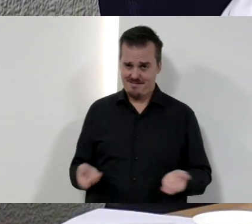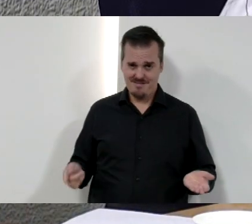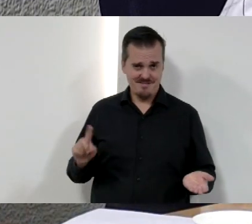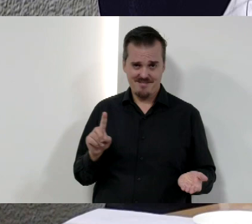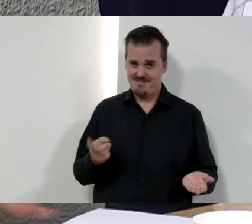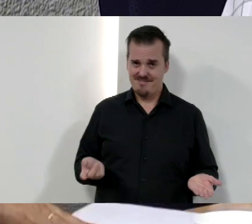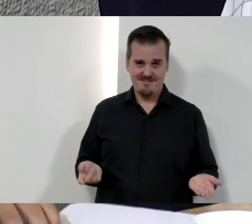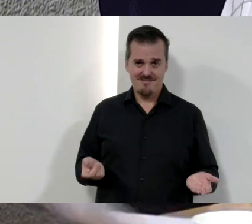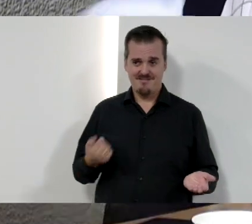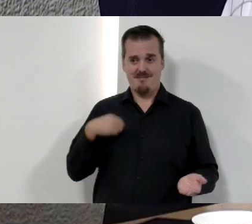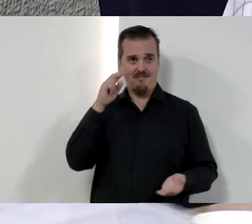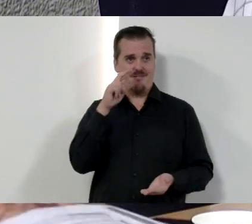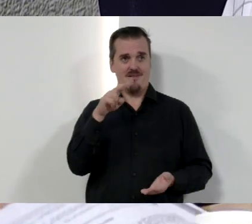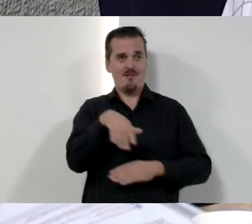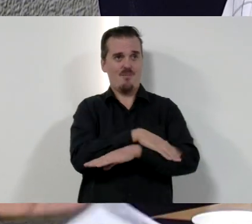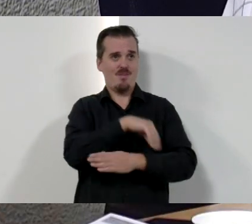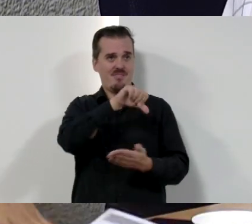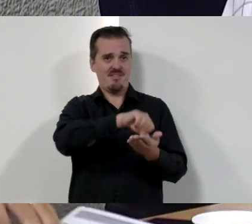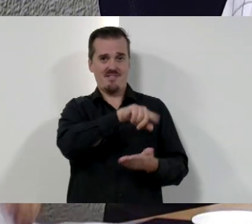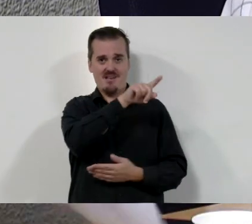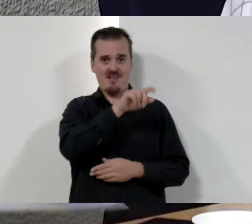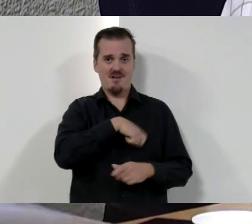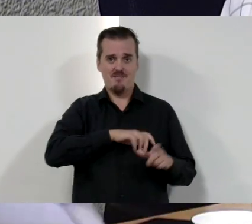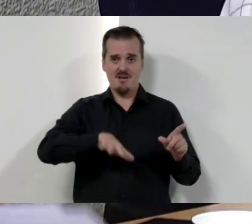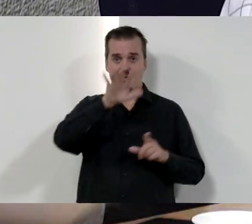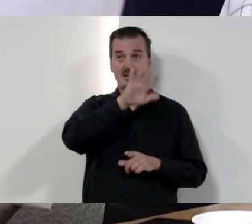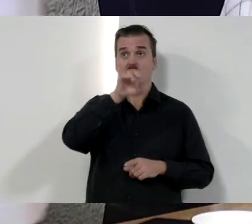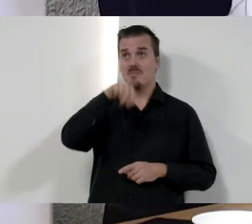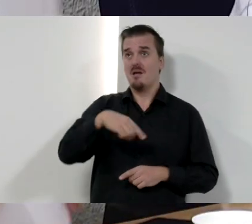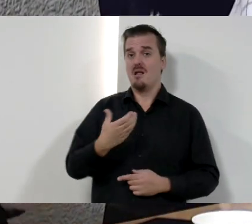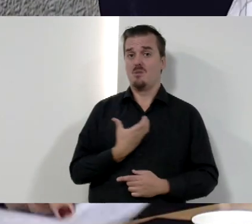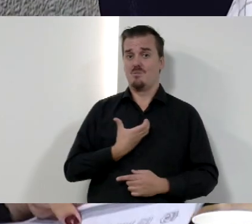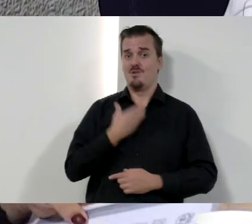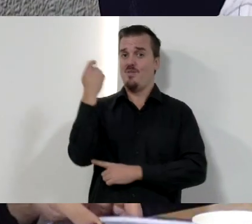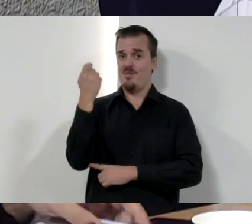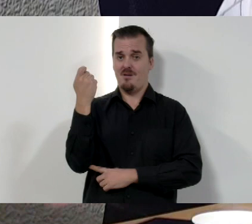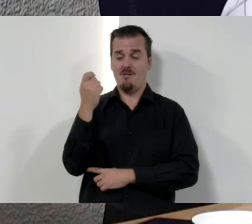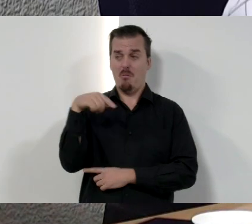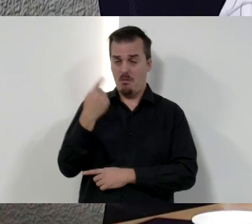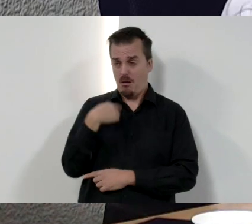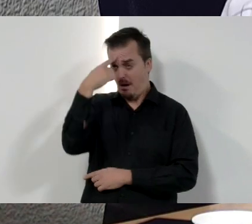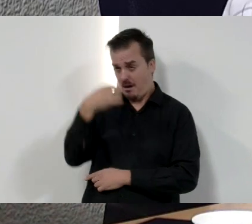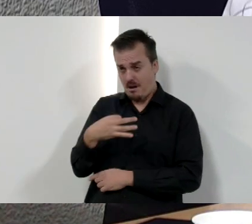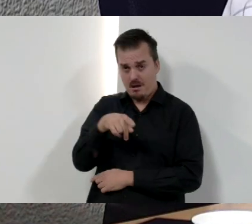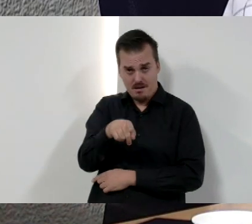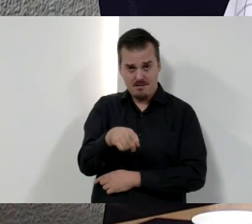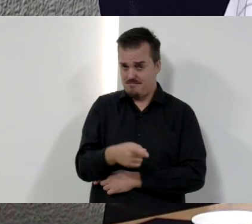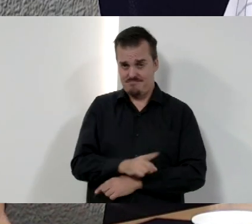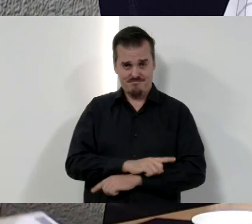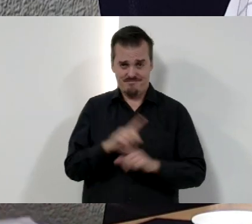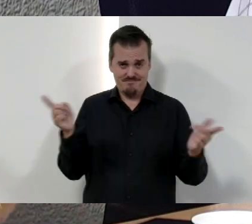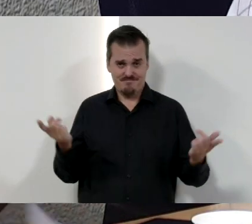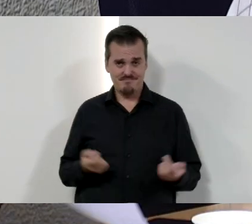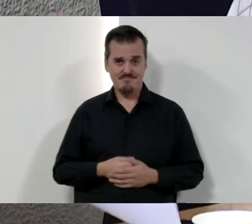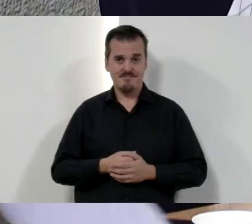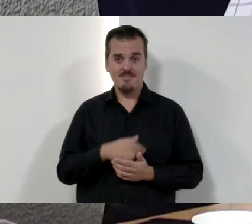gobierno central y lo hemos visto en el Ayuntamiento de Ciudad Real, por lo tanto, ¿cómo le vamos a creer? Pero es que además también lo estamos viendo ya